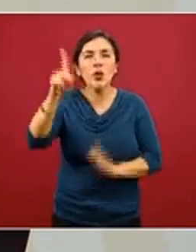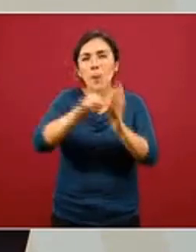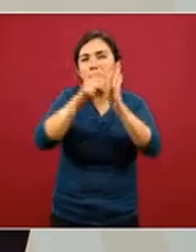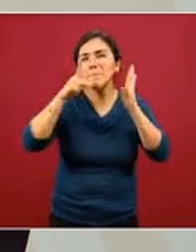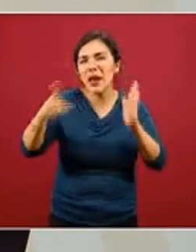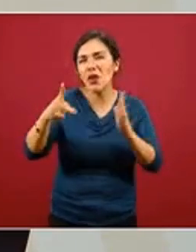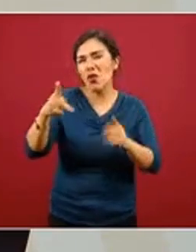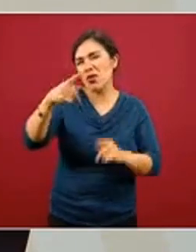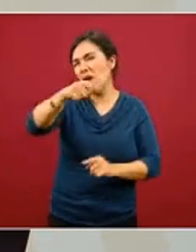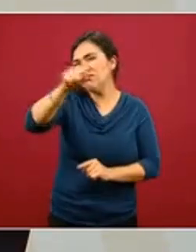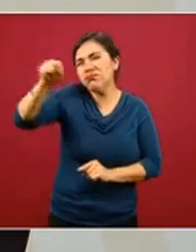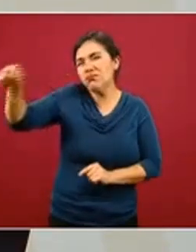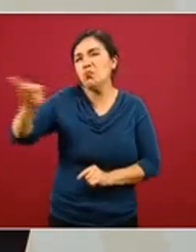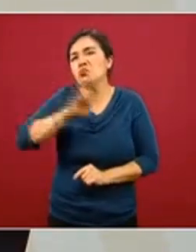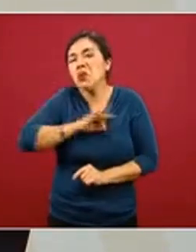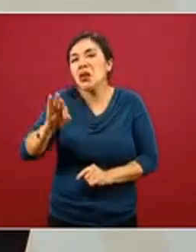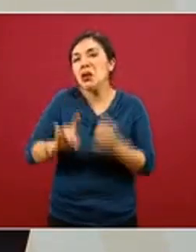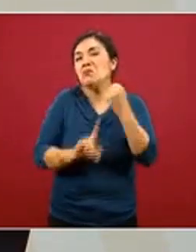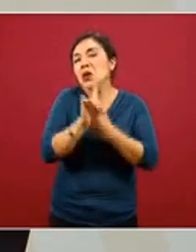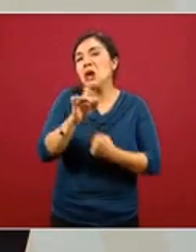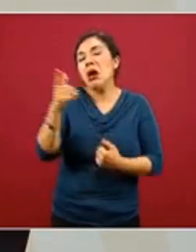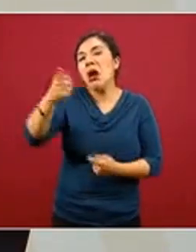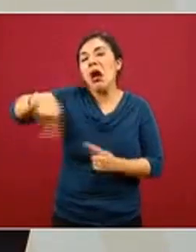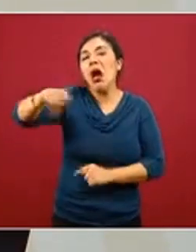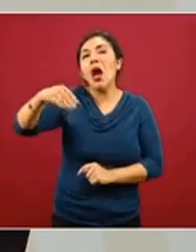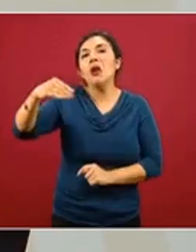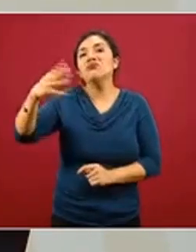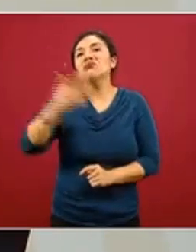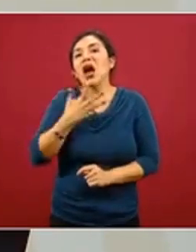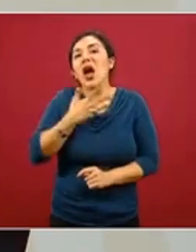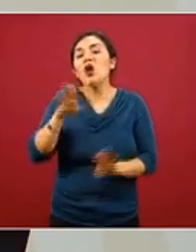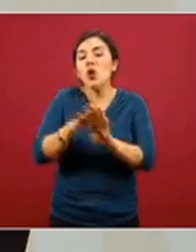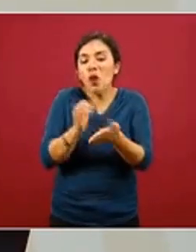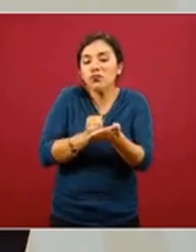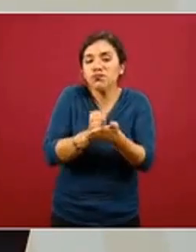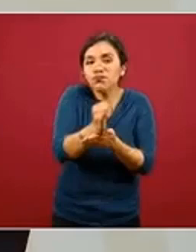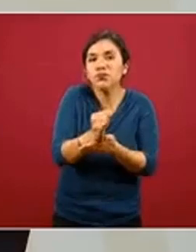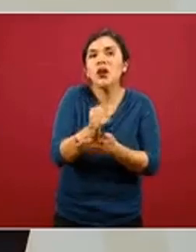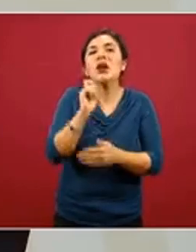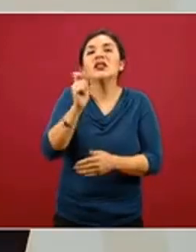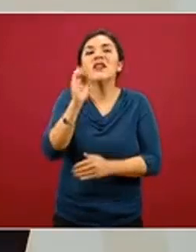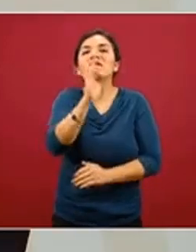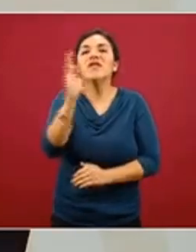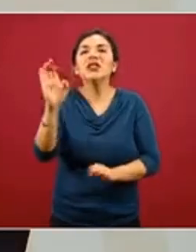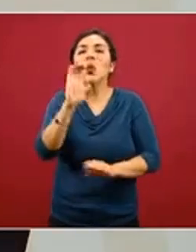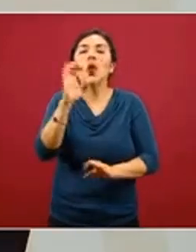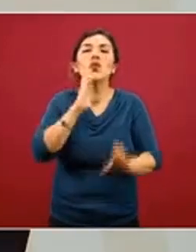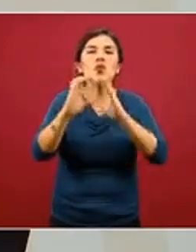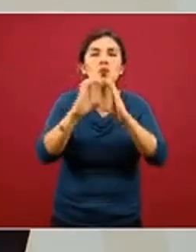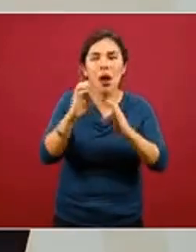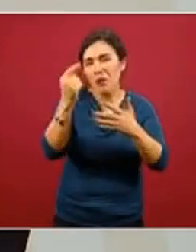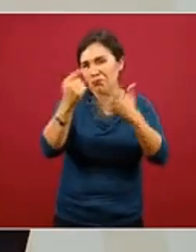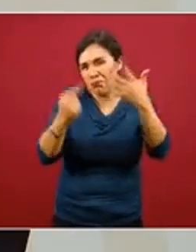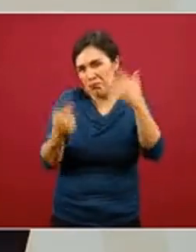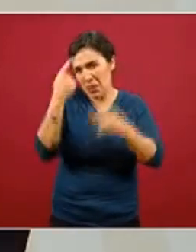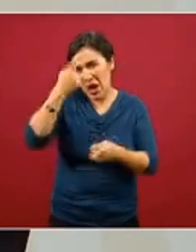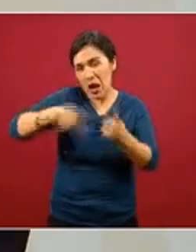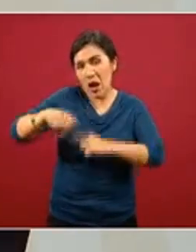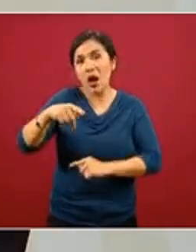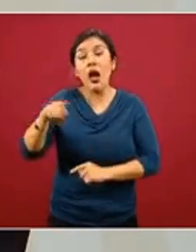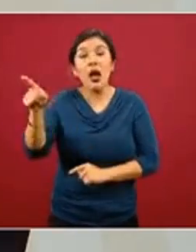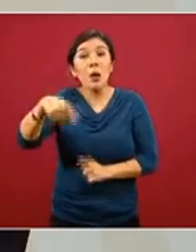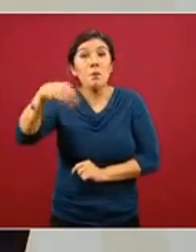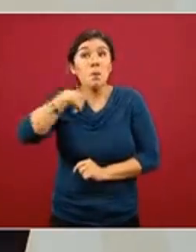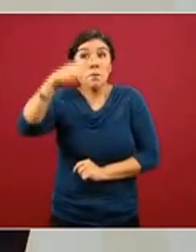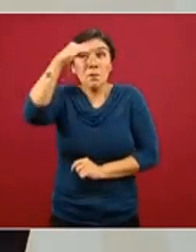de comunicación, que posiblemente son quienes finalmente definen las agendas de comunicación de estos medios, tengan